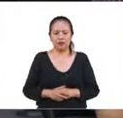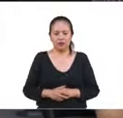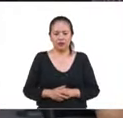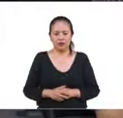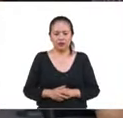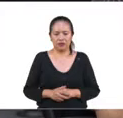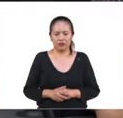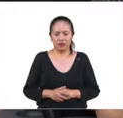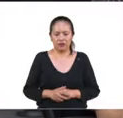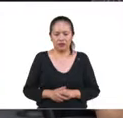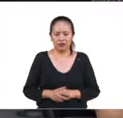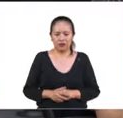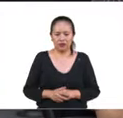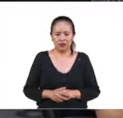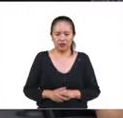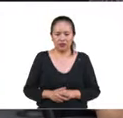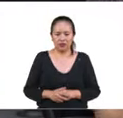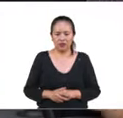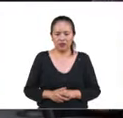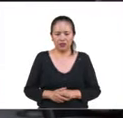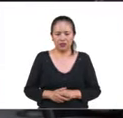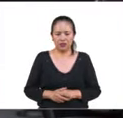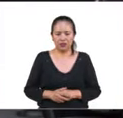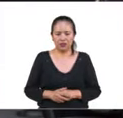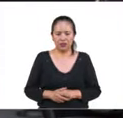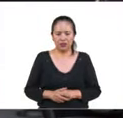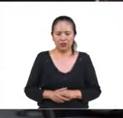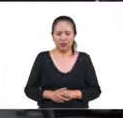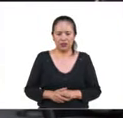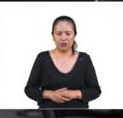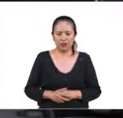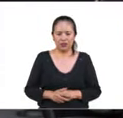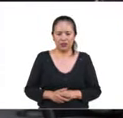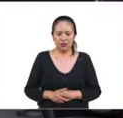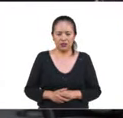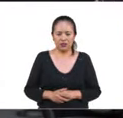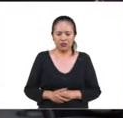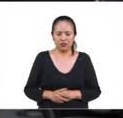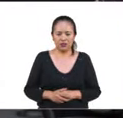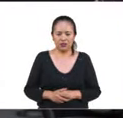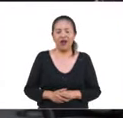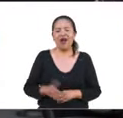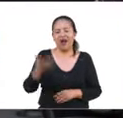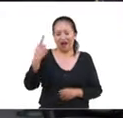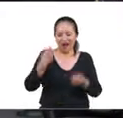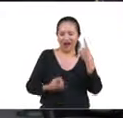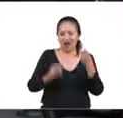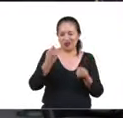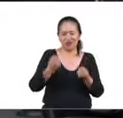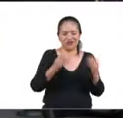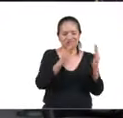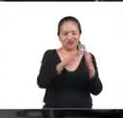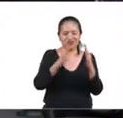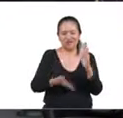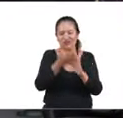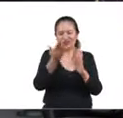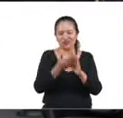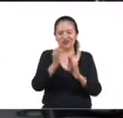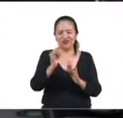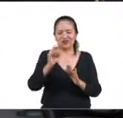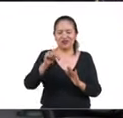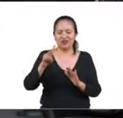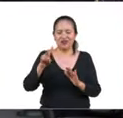mismas entrevistadas señalaban que hay varias veces que no quieren que les reconstruya el INVI, y le comento muy, muy brevemente por qué.